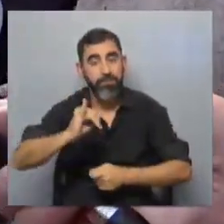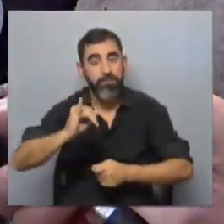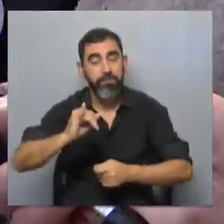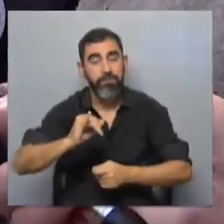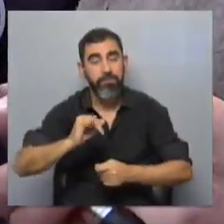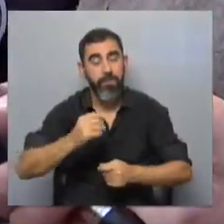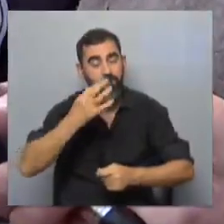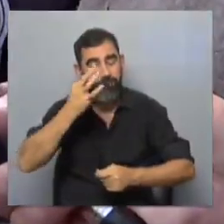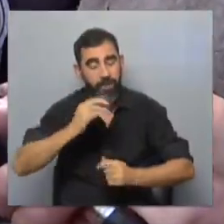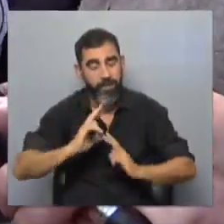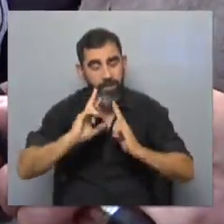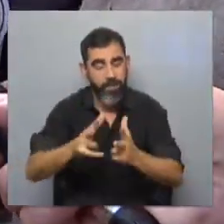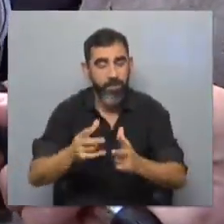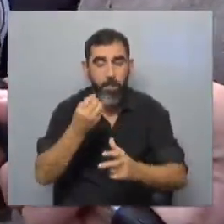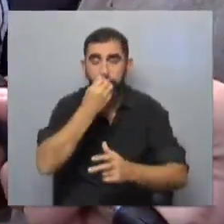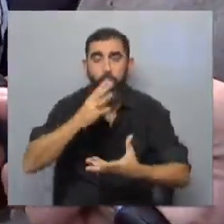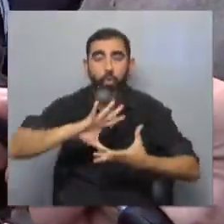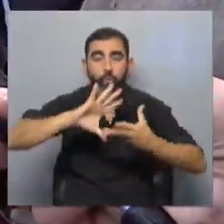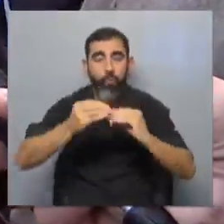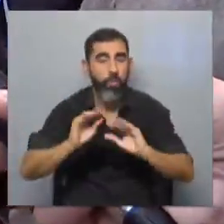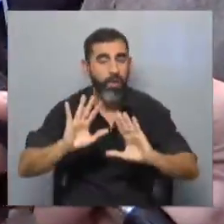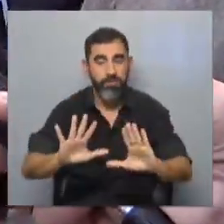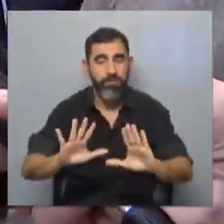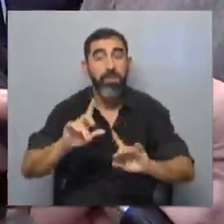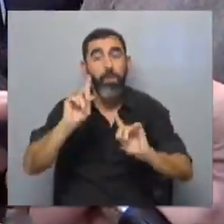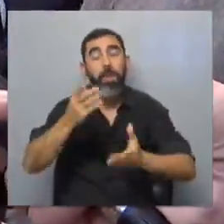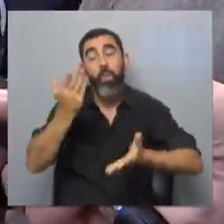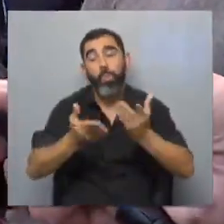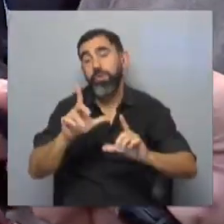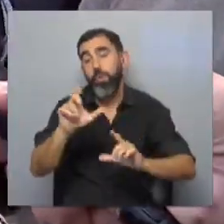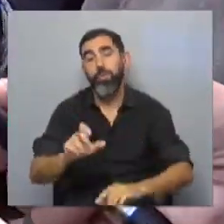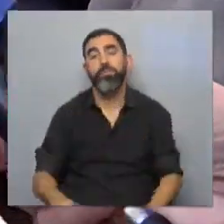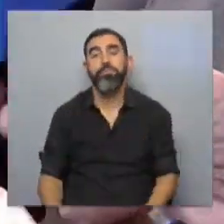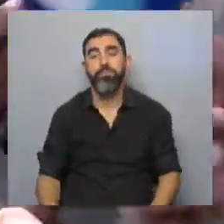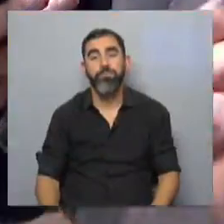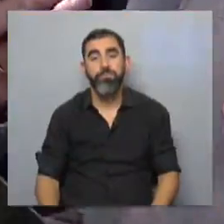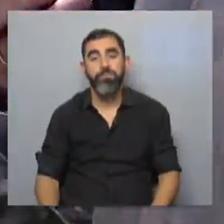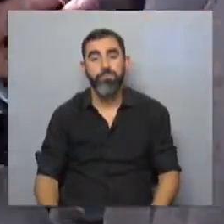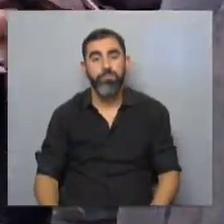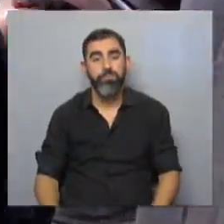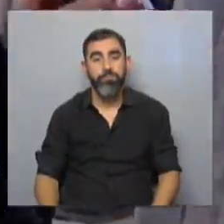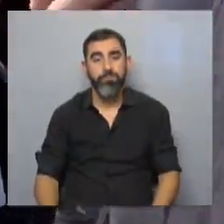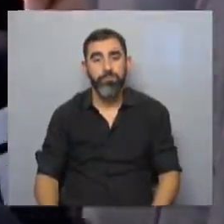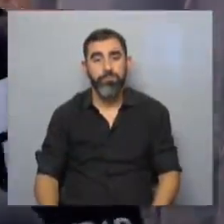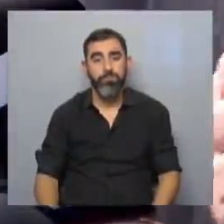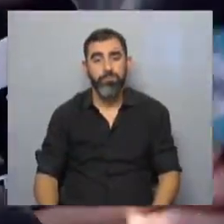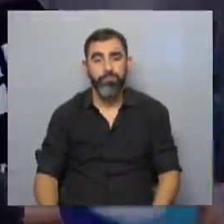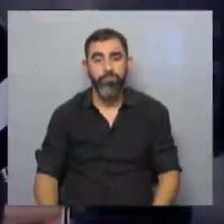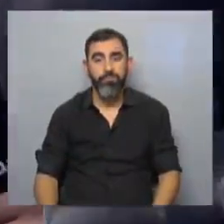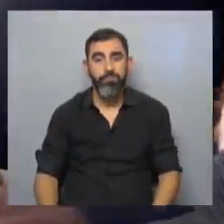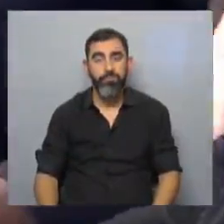sincerándonos. Es la mejor forma, la verdad y la justicia. Muy amable, gracias. Gracias por tu tiempo, intendente, muy amable.